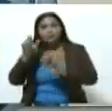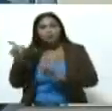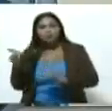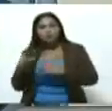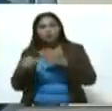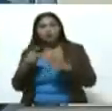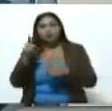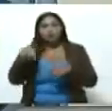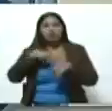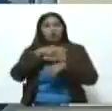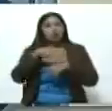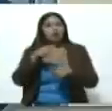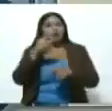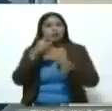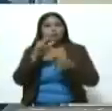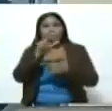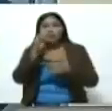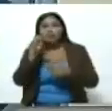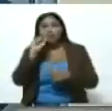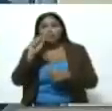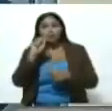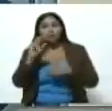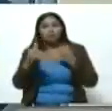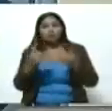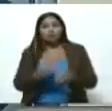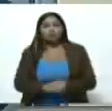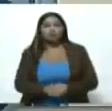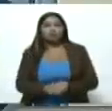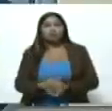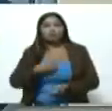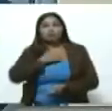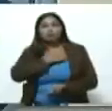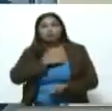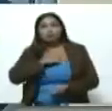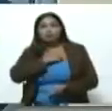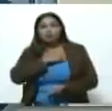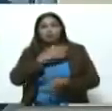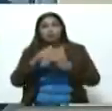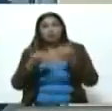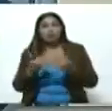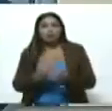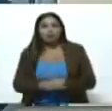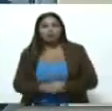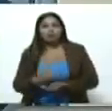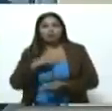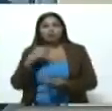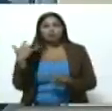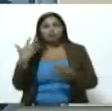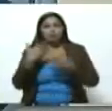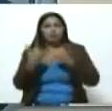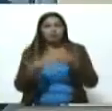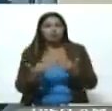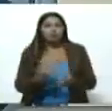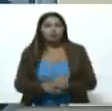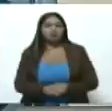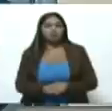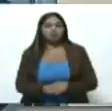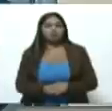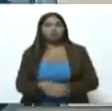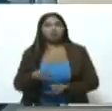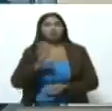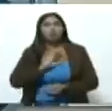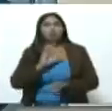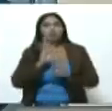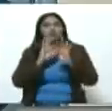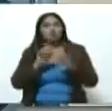por media hora. Bueno, ya los vimos actuar lamentablemente durante los sucesos fatídicos de el